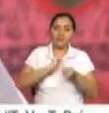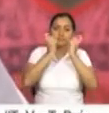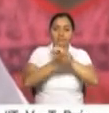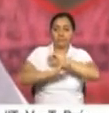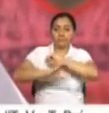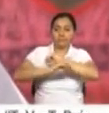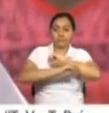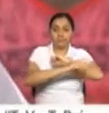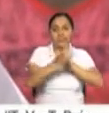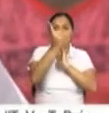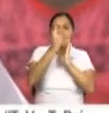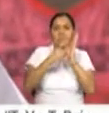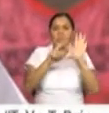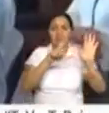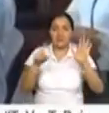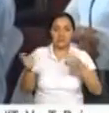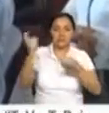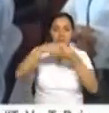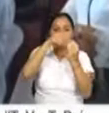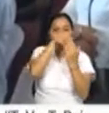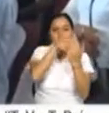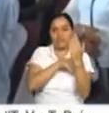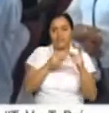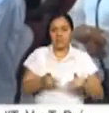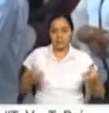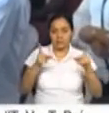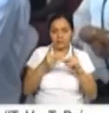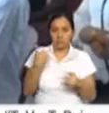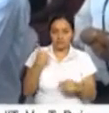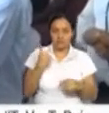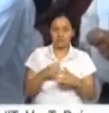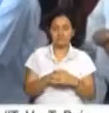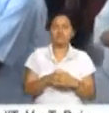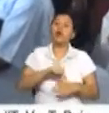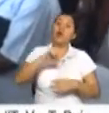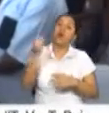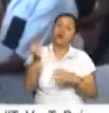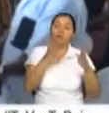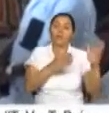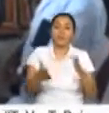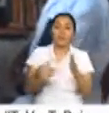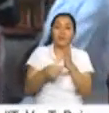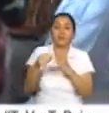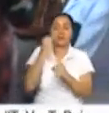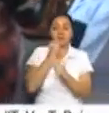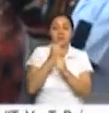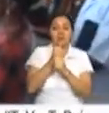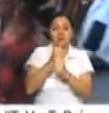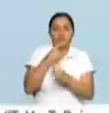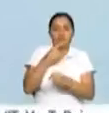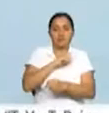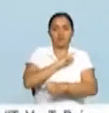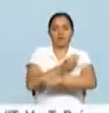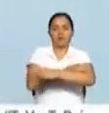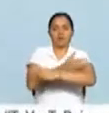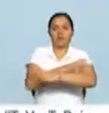1600 pescadores artesanales en este sector otros programas en los que trabaja el ministerio está en el fortalecimiento de las